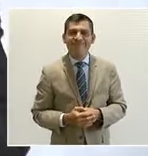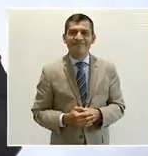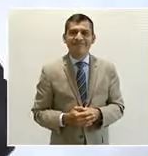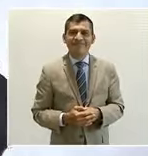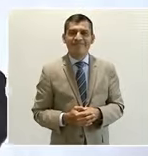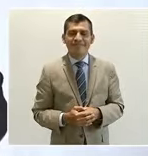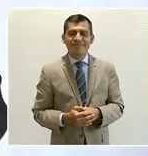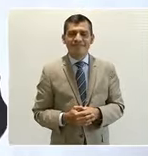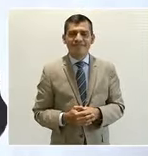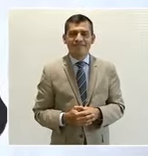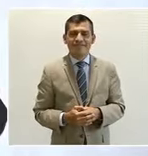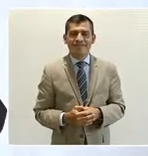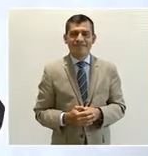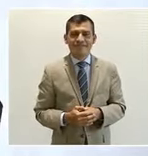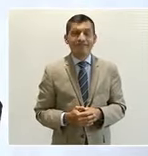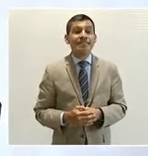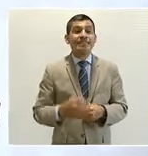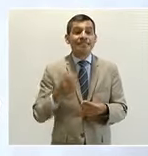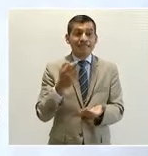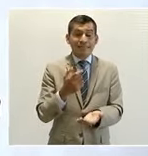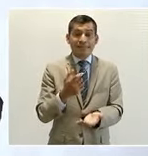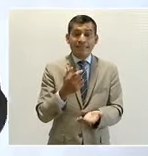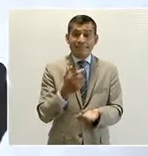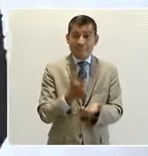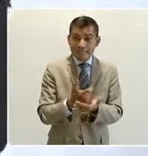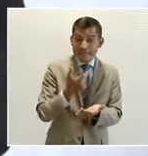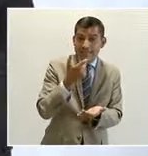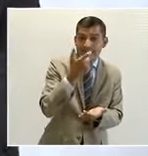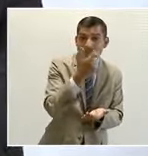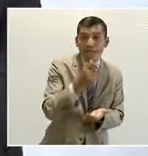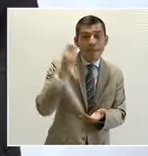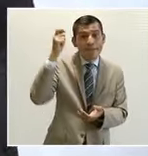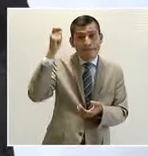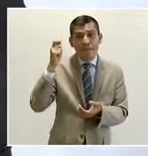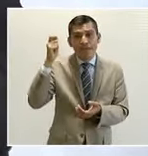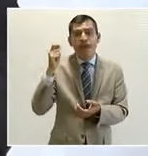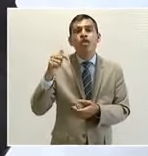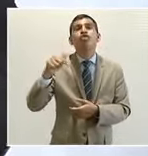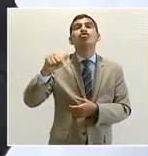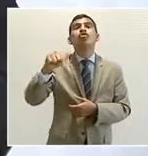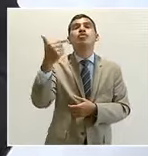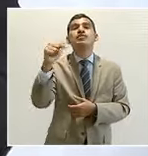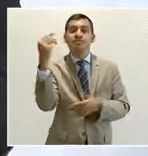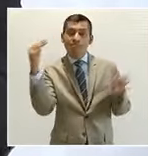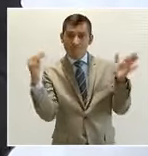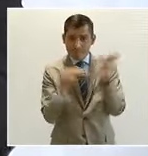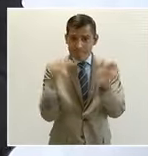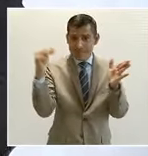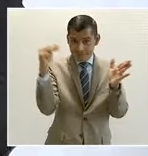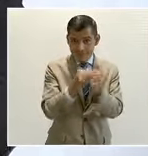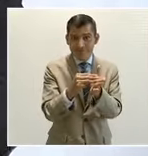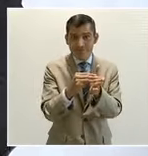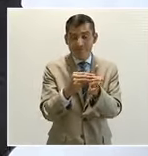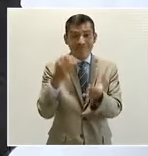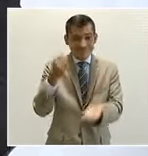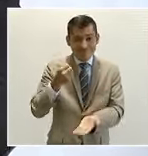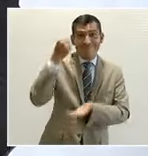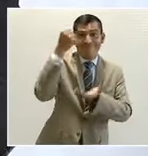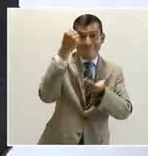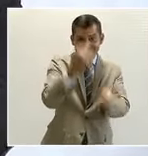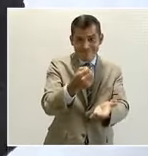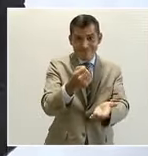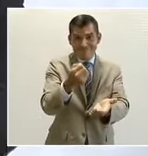se están entregando pensiones a 12 millones de adultos mayores